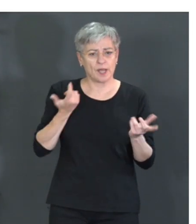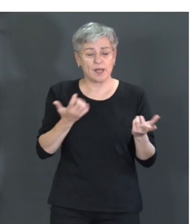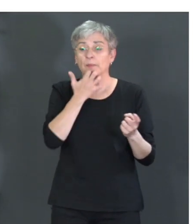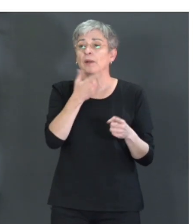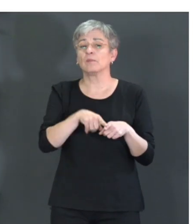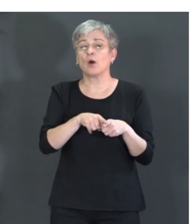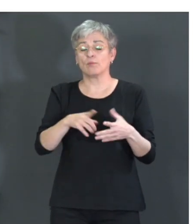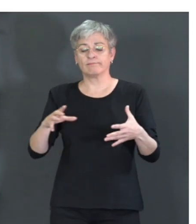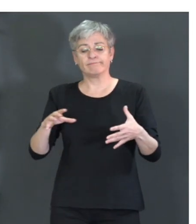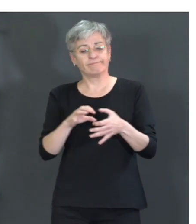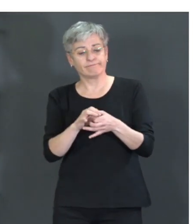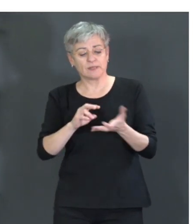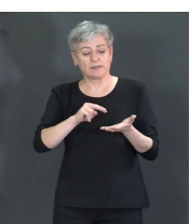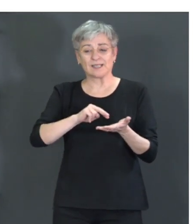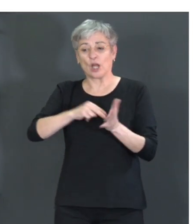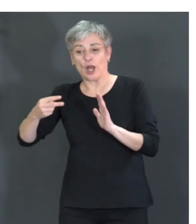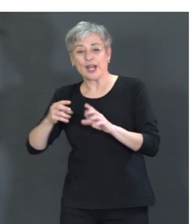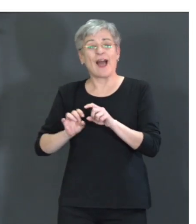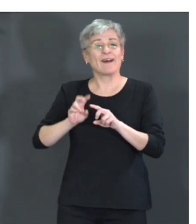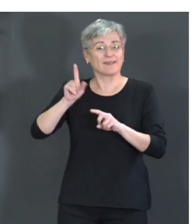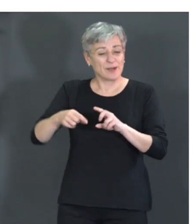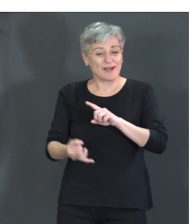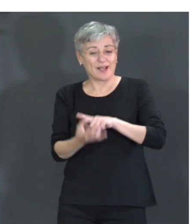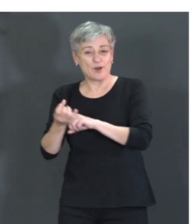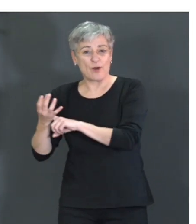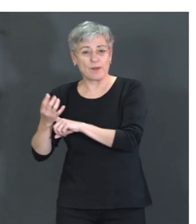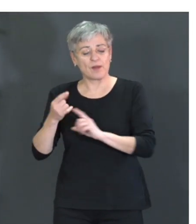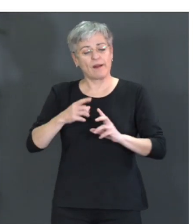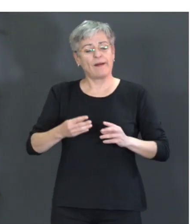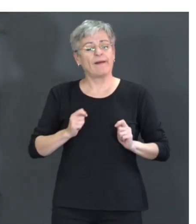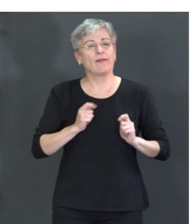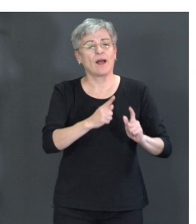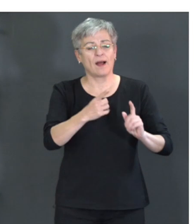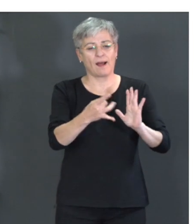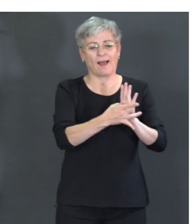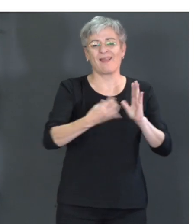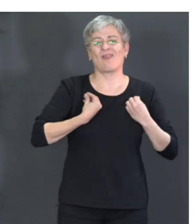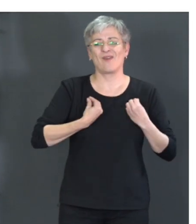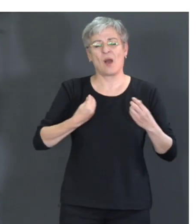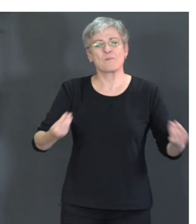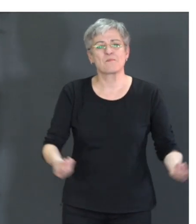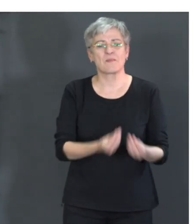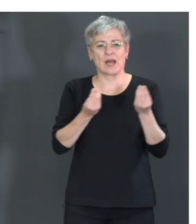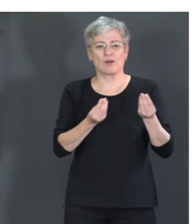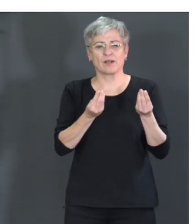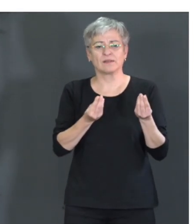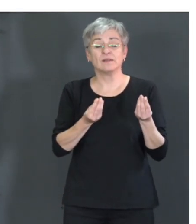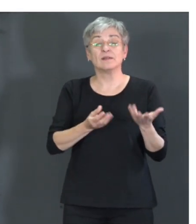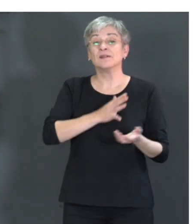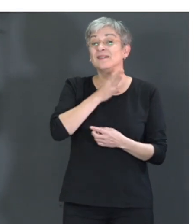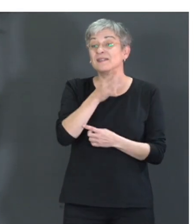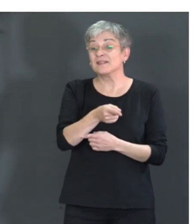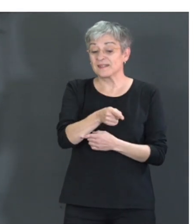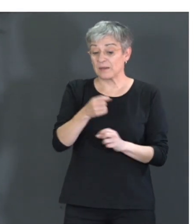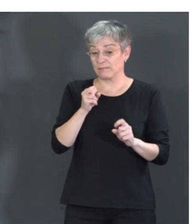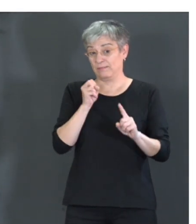uniendo la tecnología y la innovación, se pueda mejorar la calidad de vida de las personas. Entonces, con esa misión,